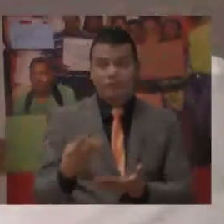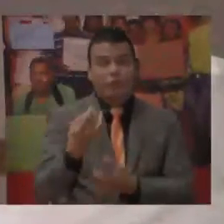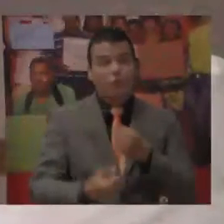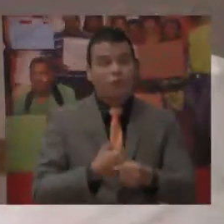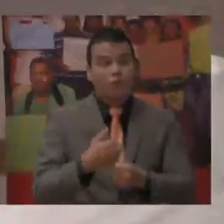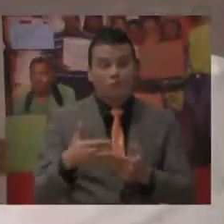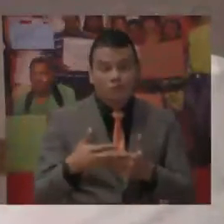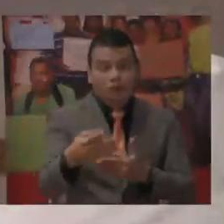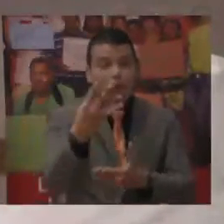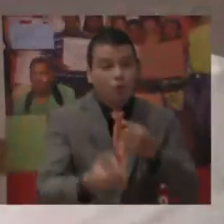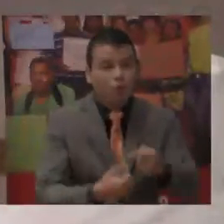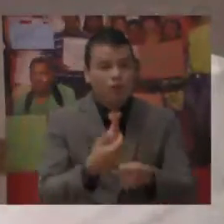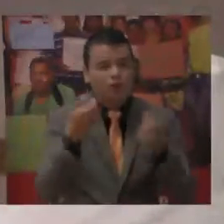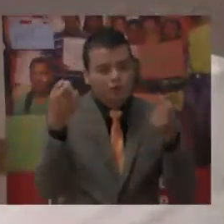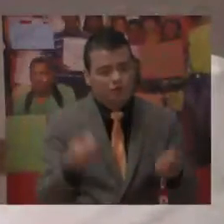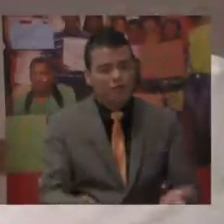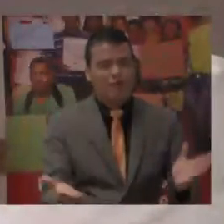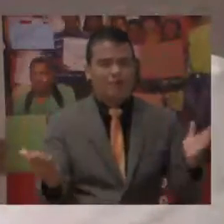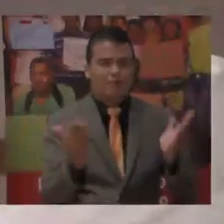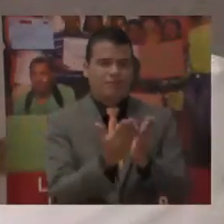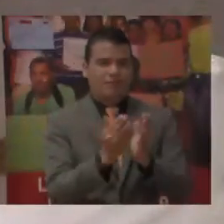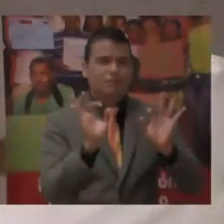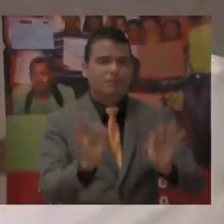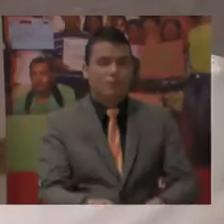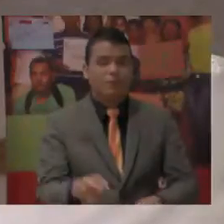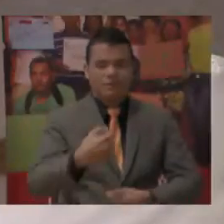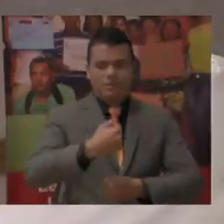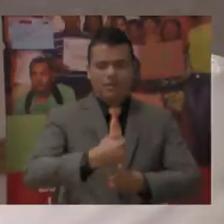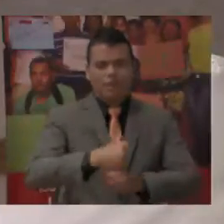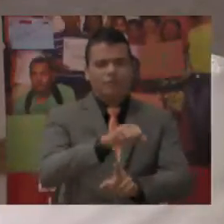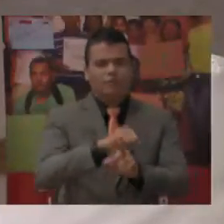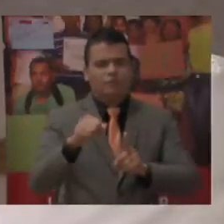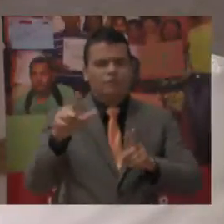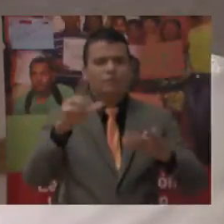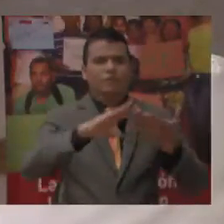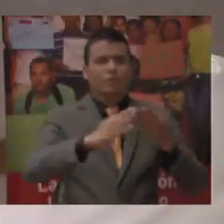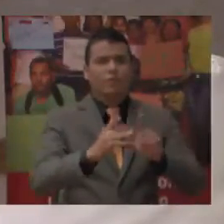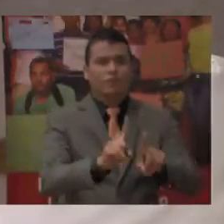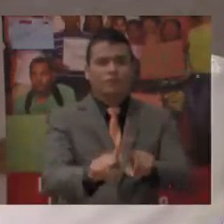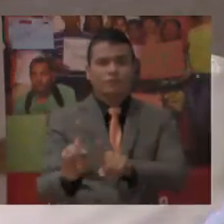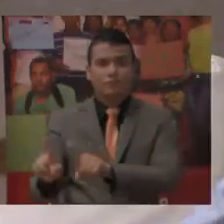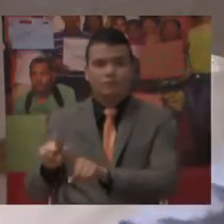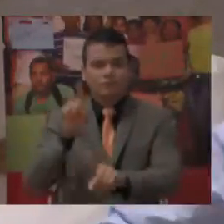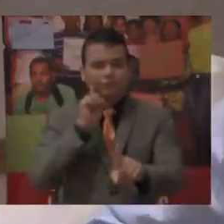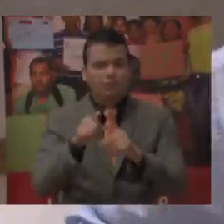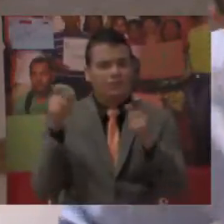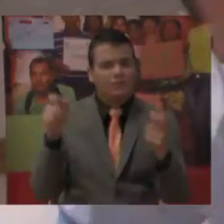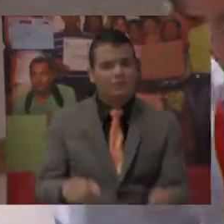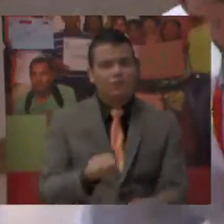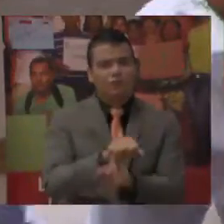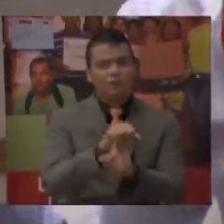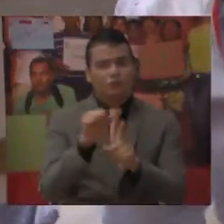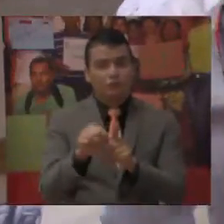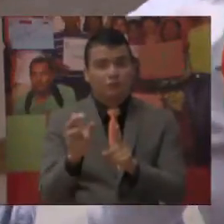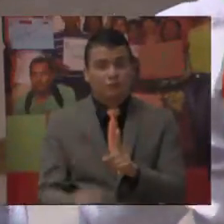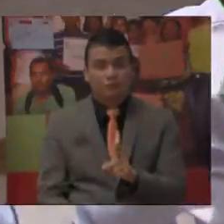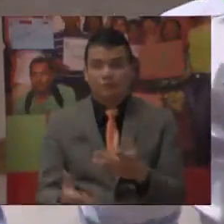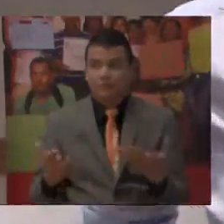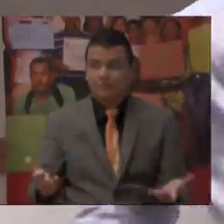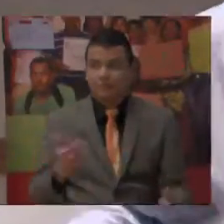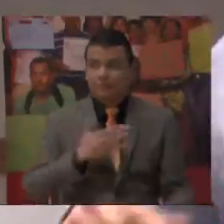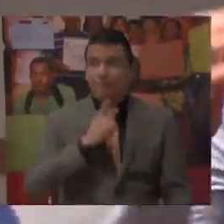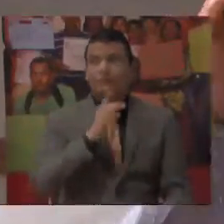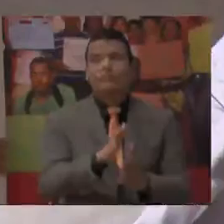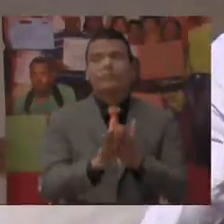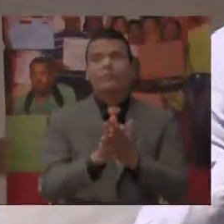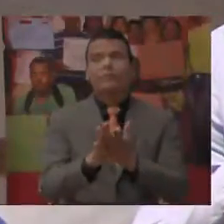educación. Estamos trabajando socialmente con las comunidades durísimo, haciendo inversión social. Ustedes no me oyen a mí hablar